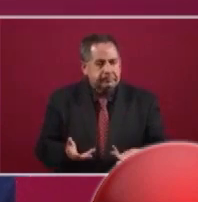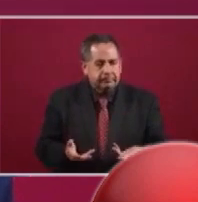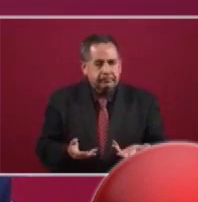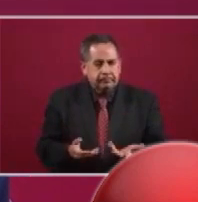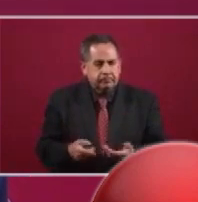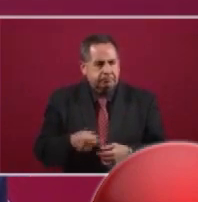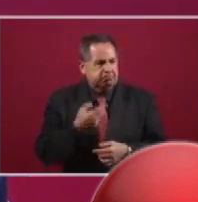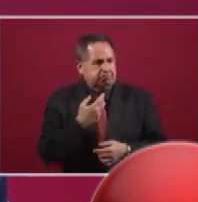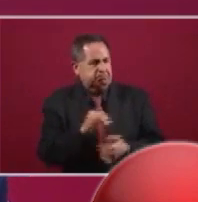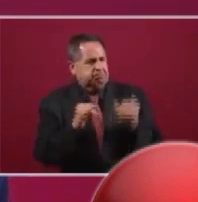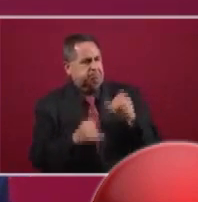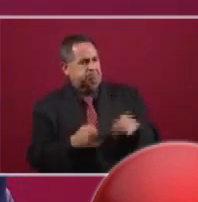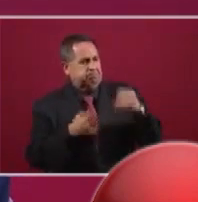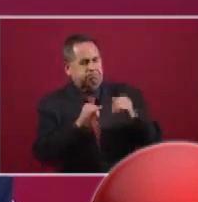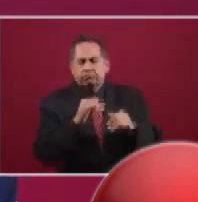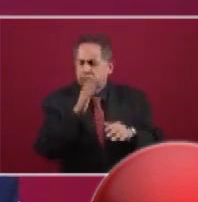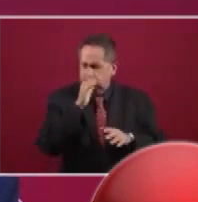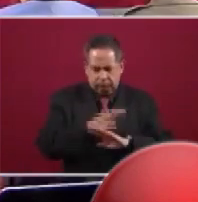descalificar a nadie.